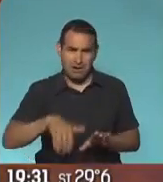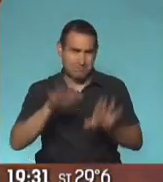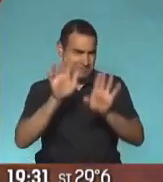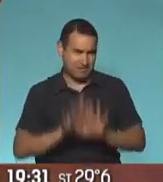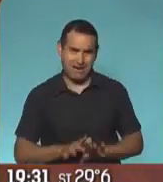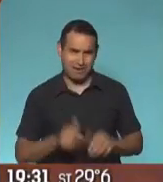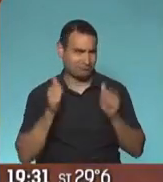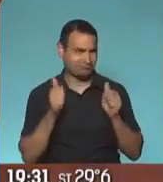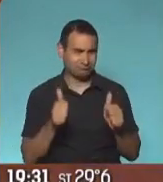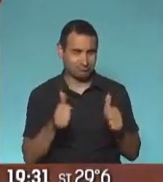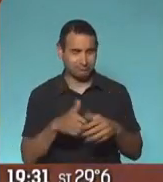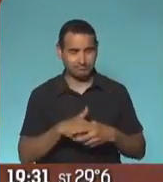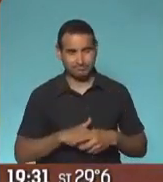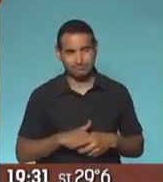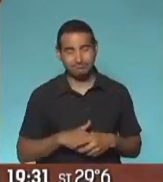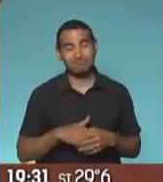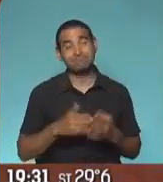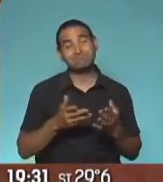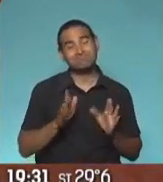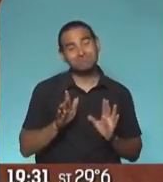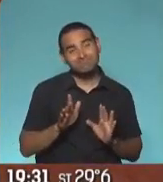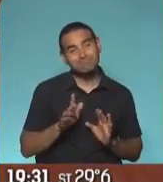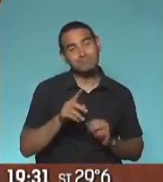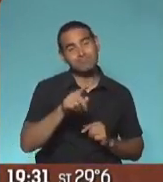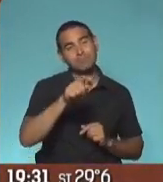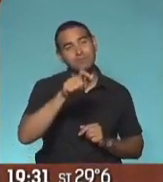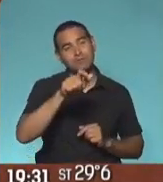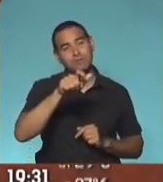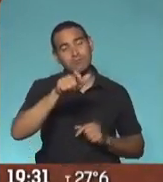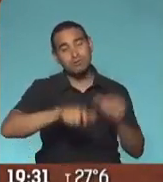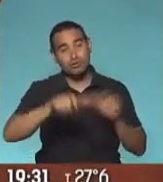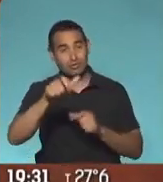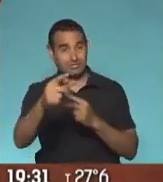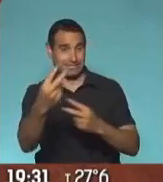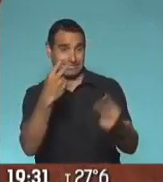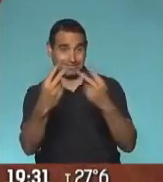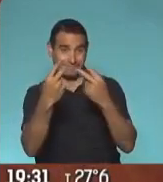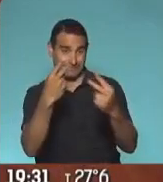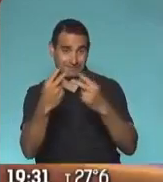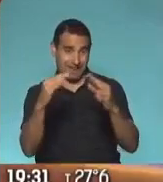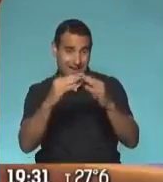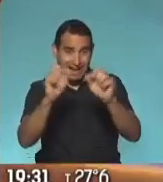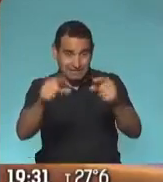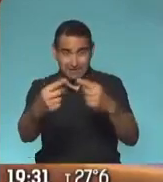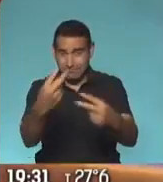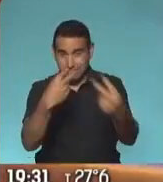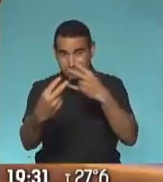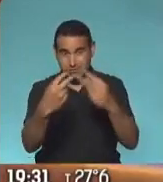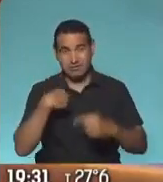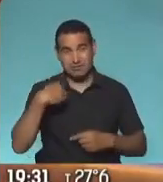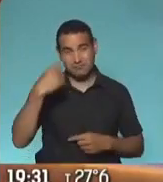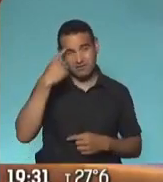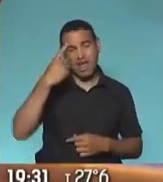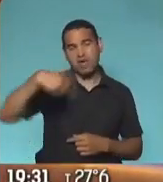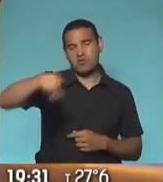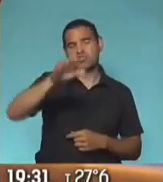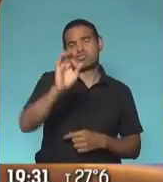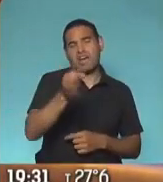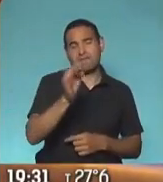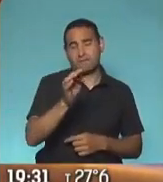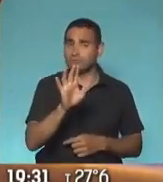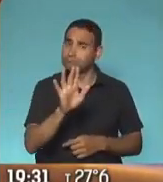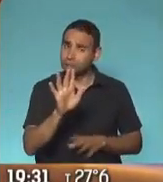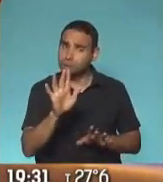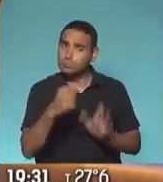más. Quizás para quienes nos están escuchando, y quizás estamos dando por sentado que todo el mundo sabe, y quizás